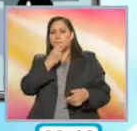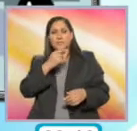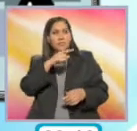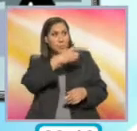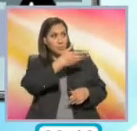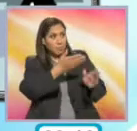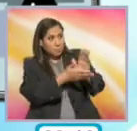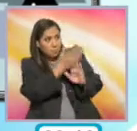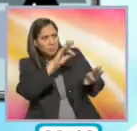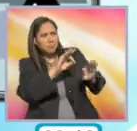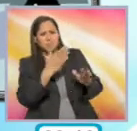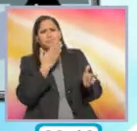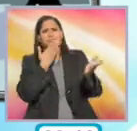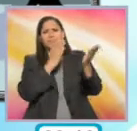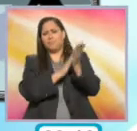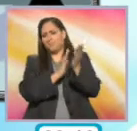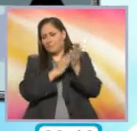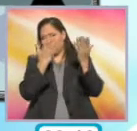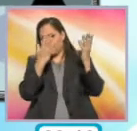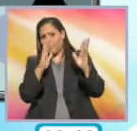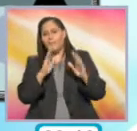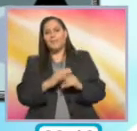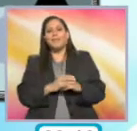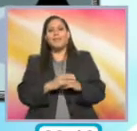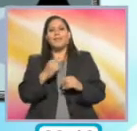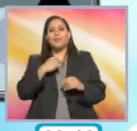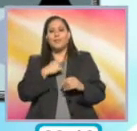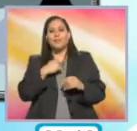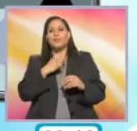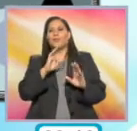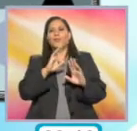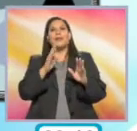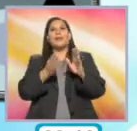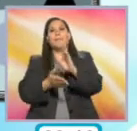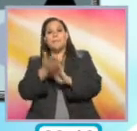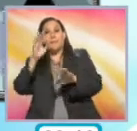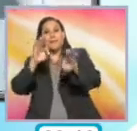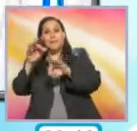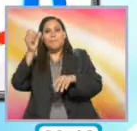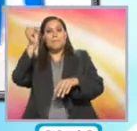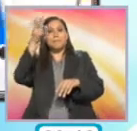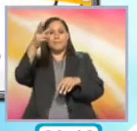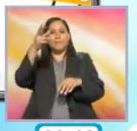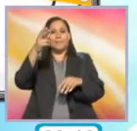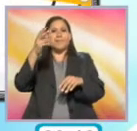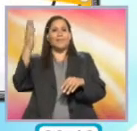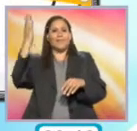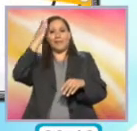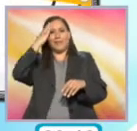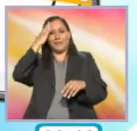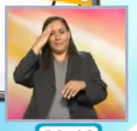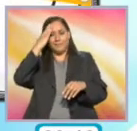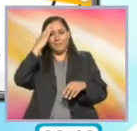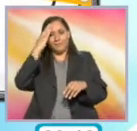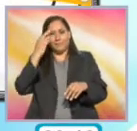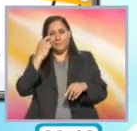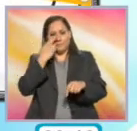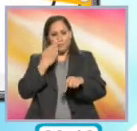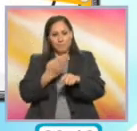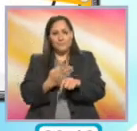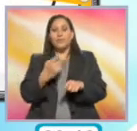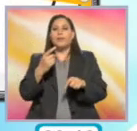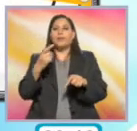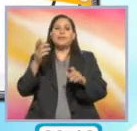a trabajar, qué bueno. O sea, me voy del lugar disque privilegiado anteriormente, se hablaba de un lugar privilegiado. De la cabeza del hogar. El cabeza del hogar y que yo